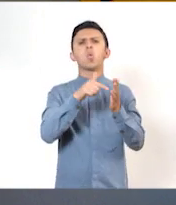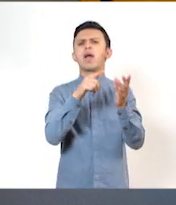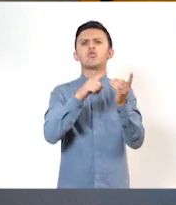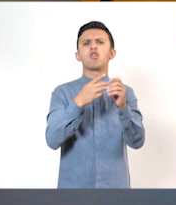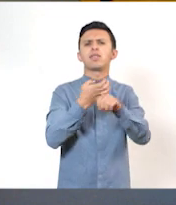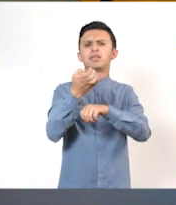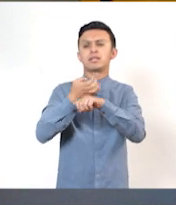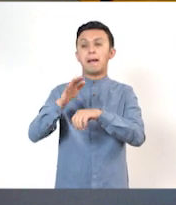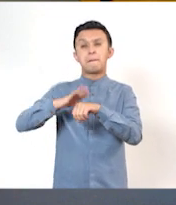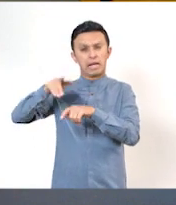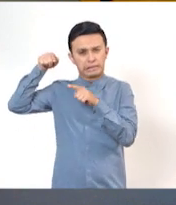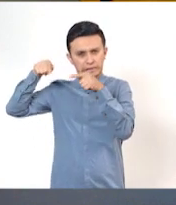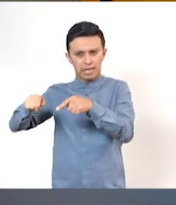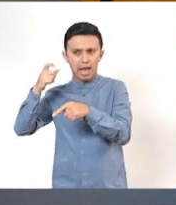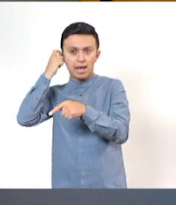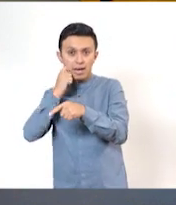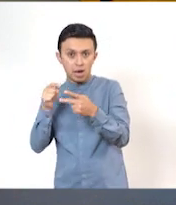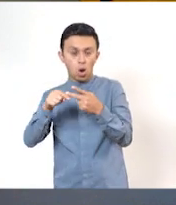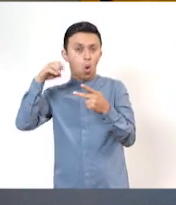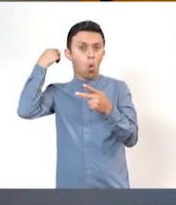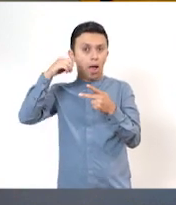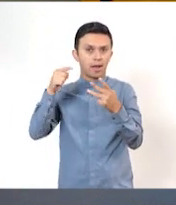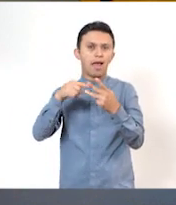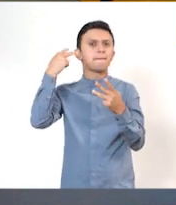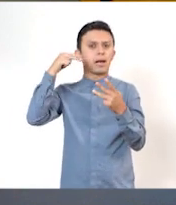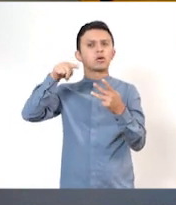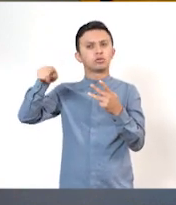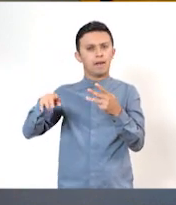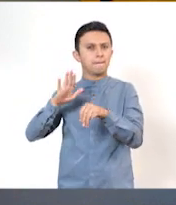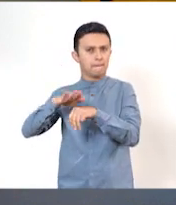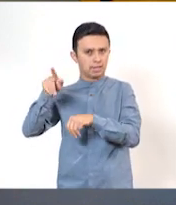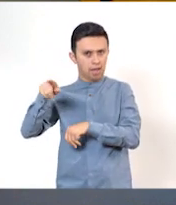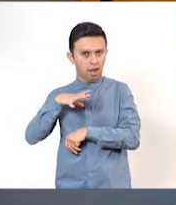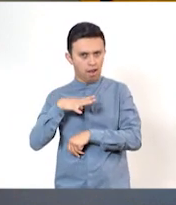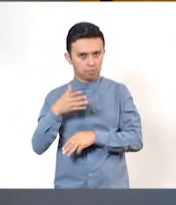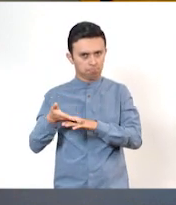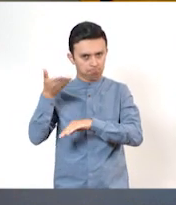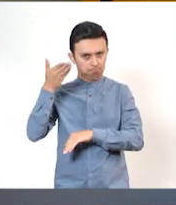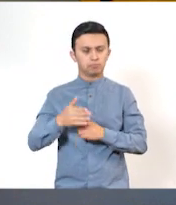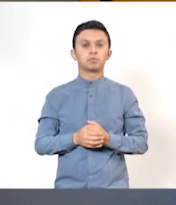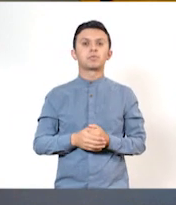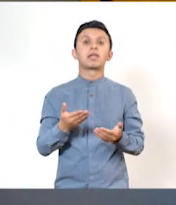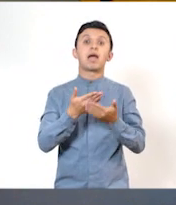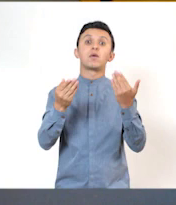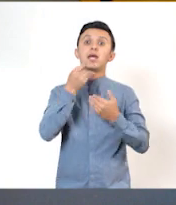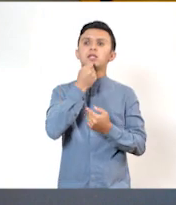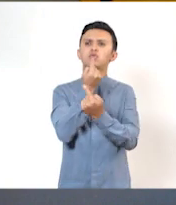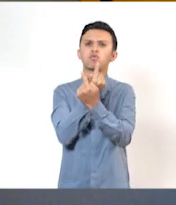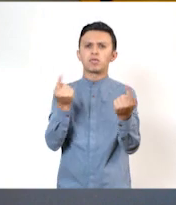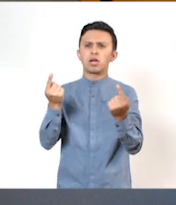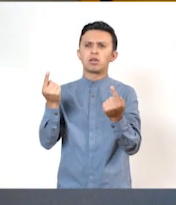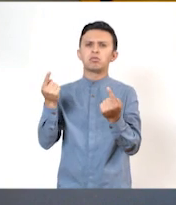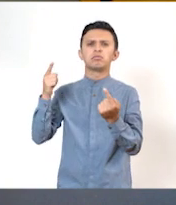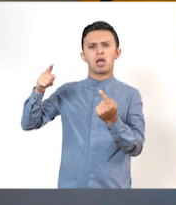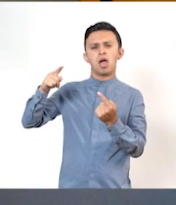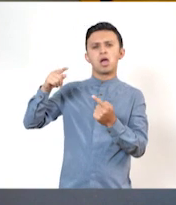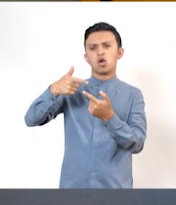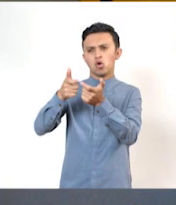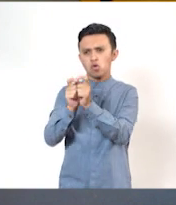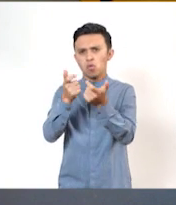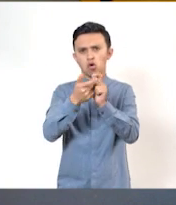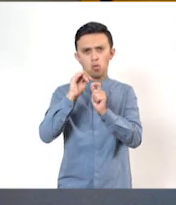encuentran? Principalmente en Guerrero, Oaxaca y Veracruz. Veamos lo que comparten las niñas y los niños sobre